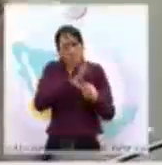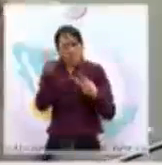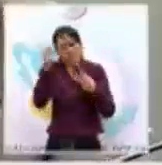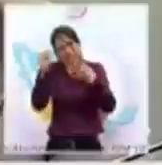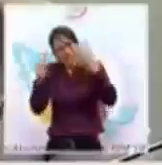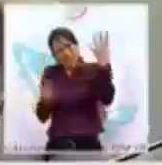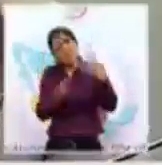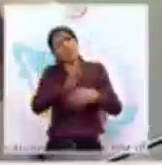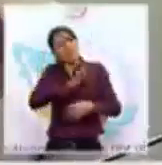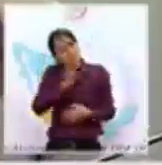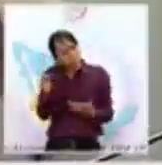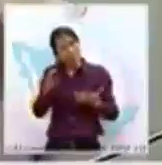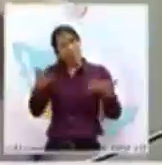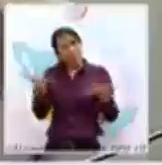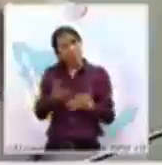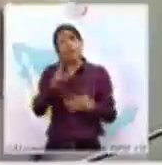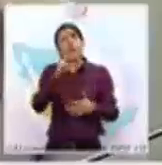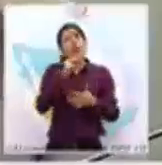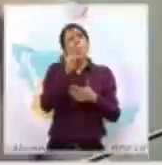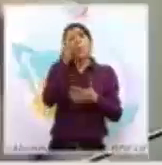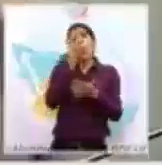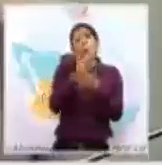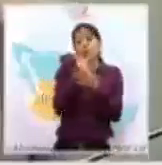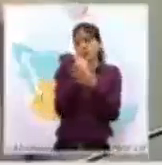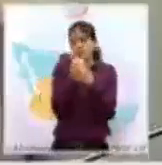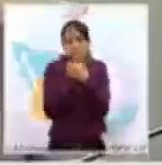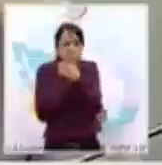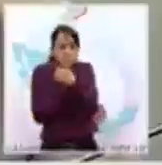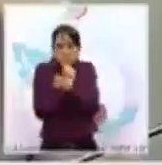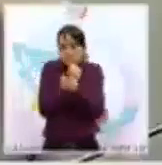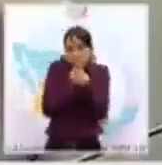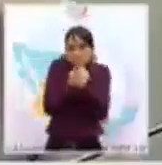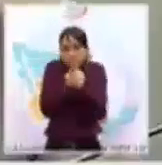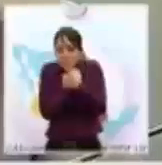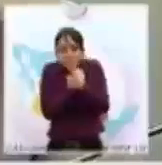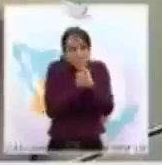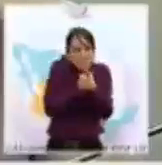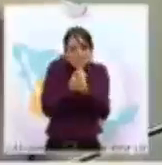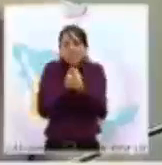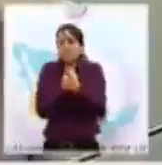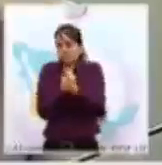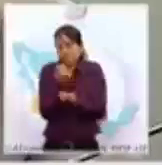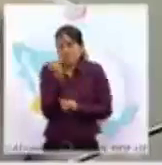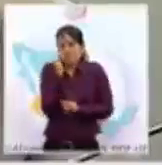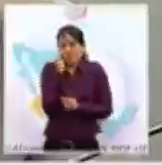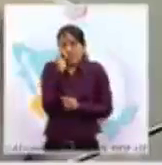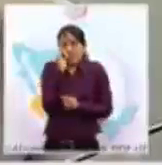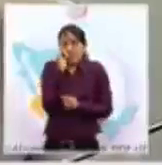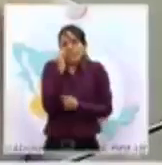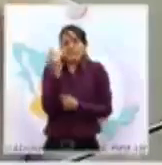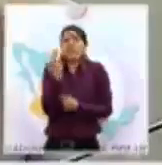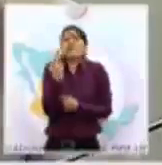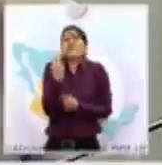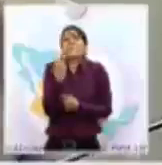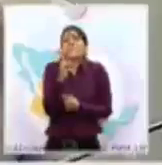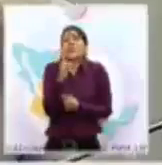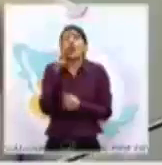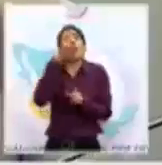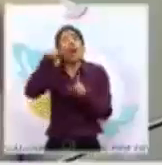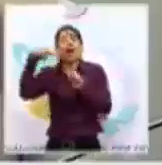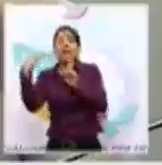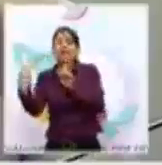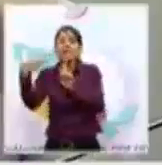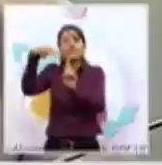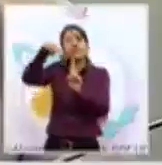que competitiva, ¿no? Y competitiva, y bueno, se ha demostrado en diferentes puntos. Yo creo que esa es un poco la